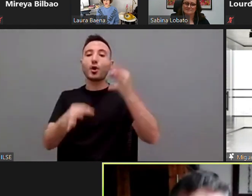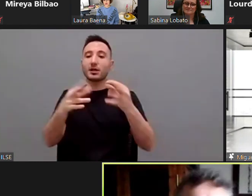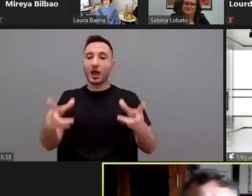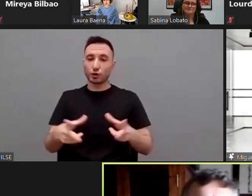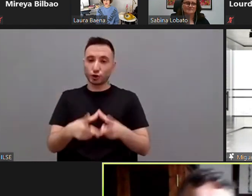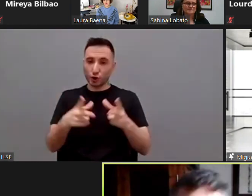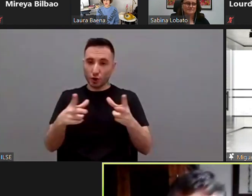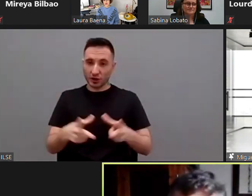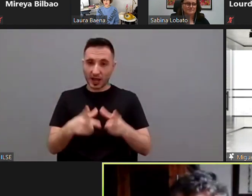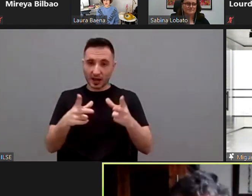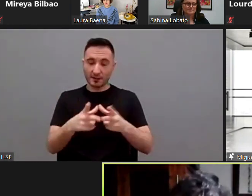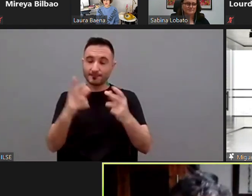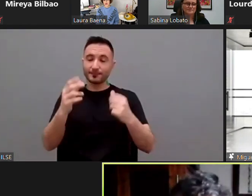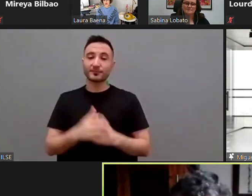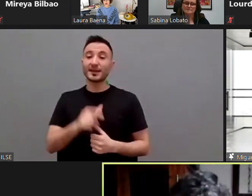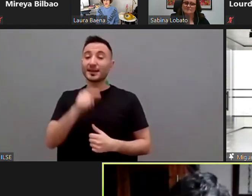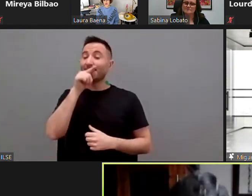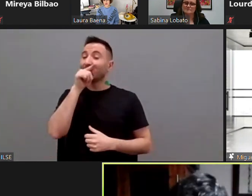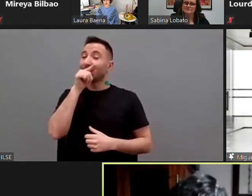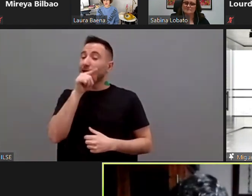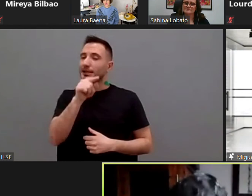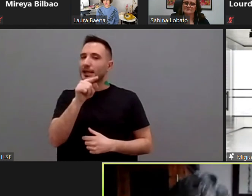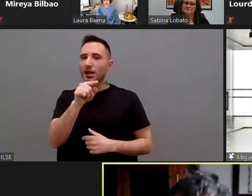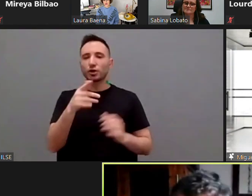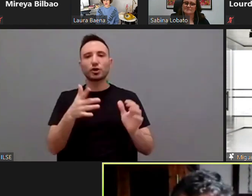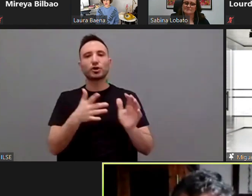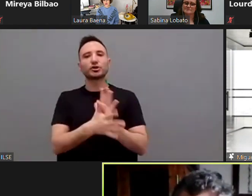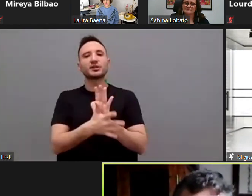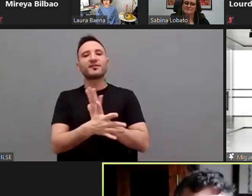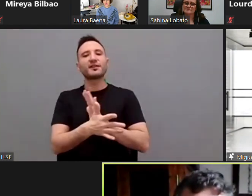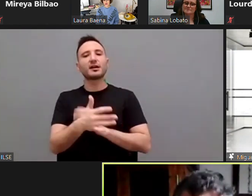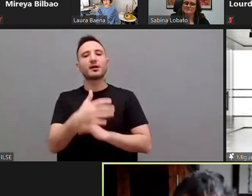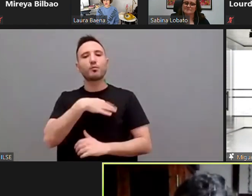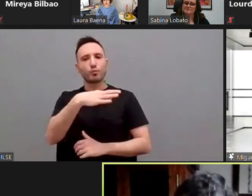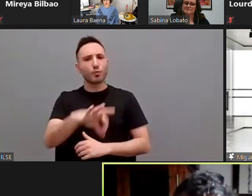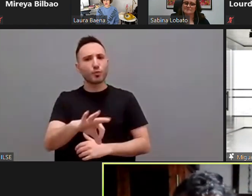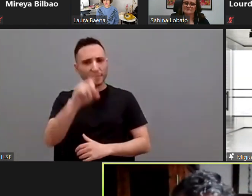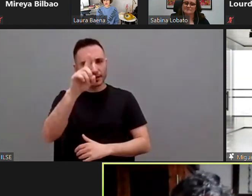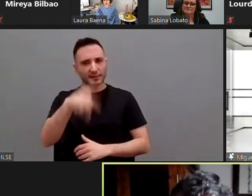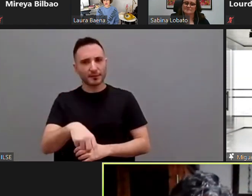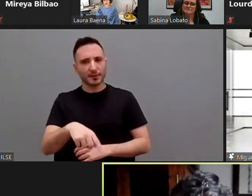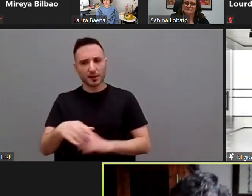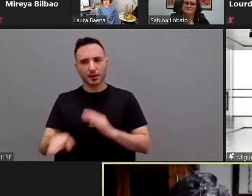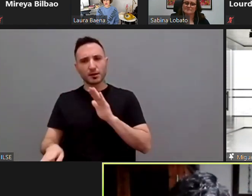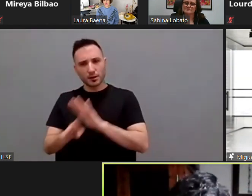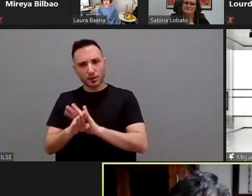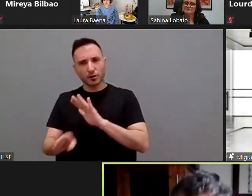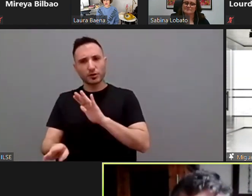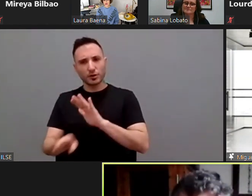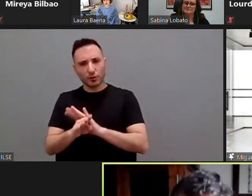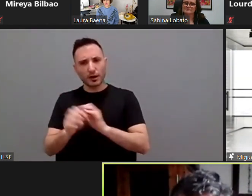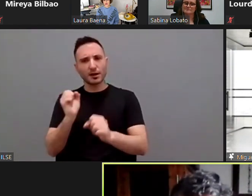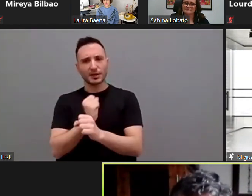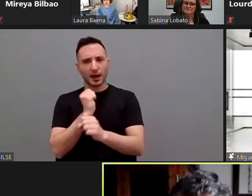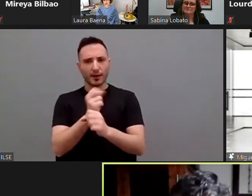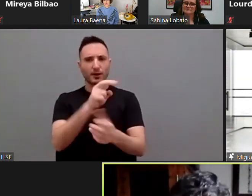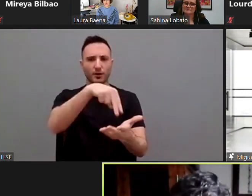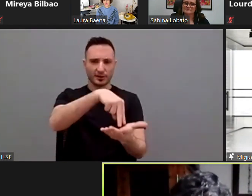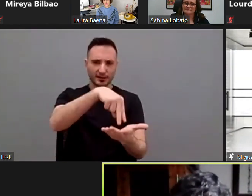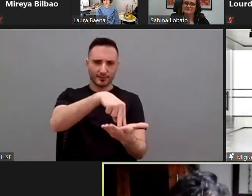ojo, eso no le exime impugnarlo de tener que seguir yendo a la empresa